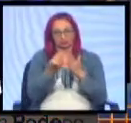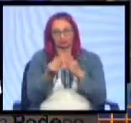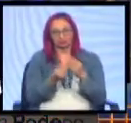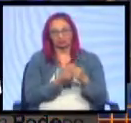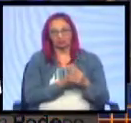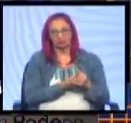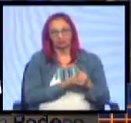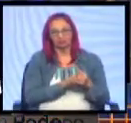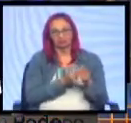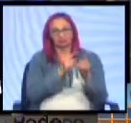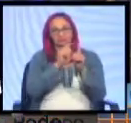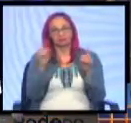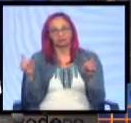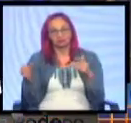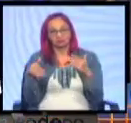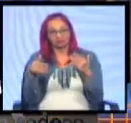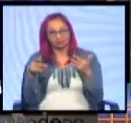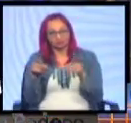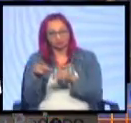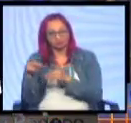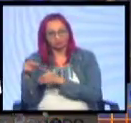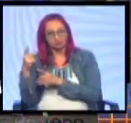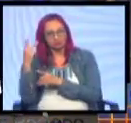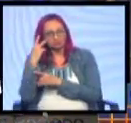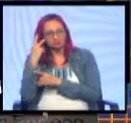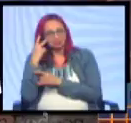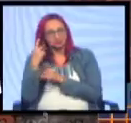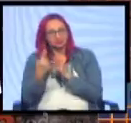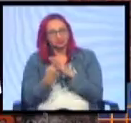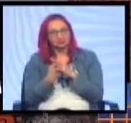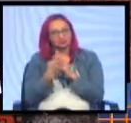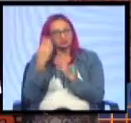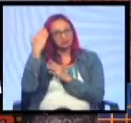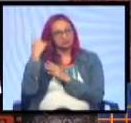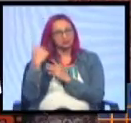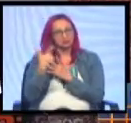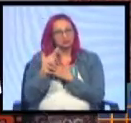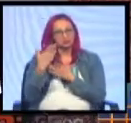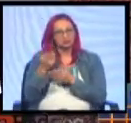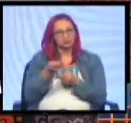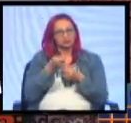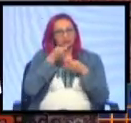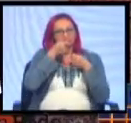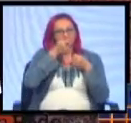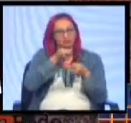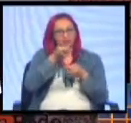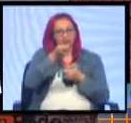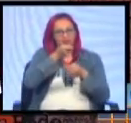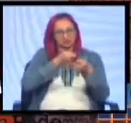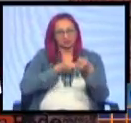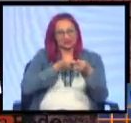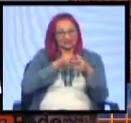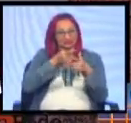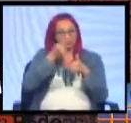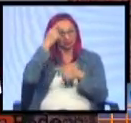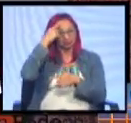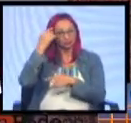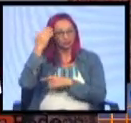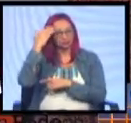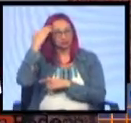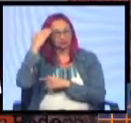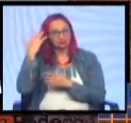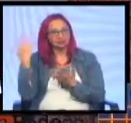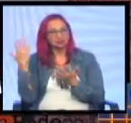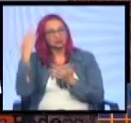allá. Pero todos los domingos hay premios que no se entregan porque son devoluciones. Cierto, porque yo sé que es